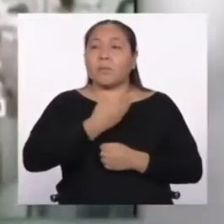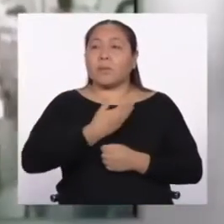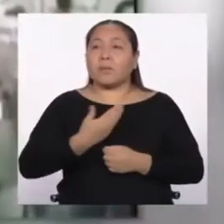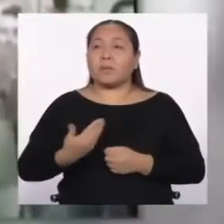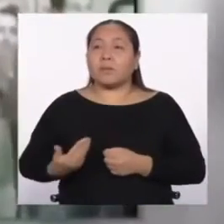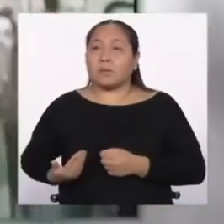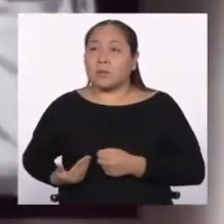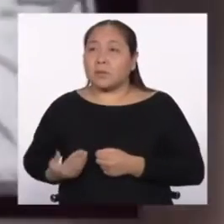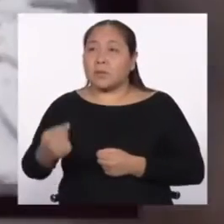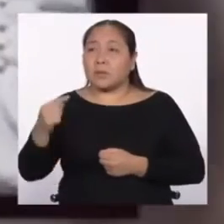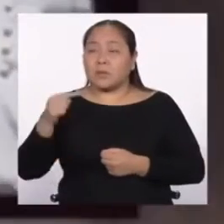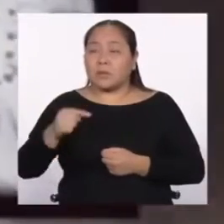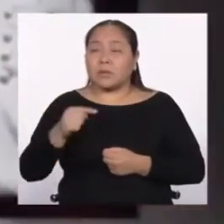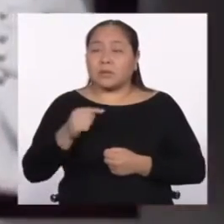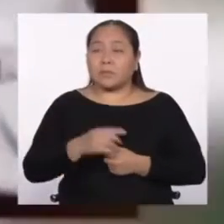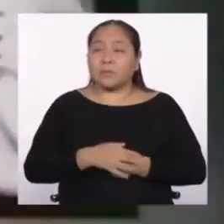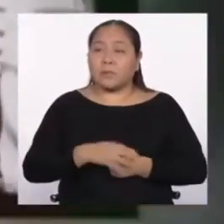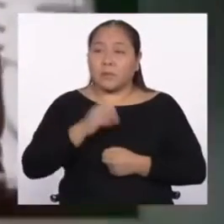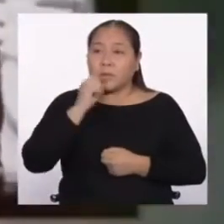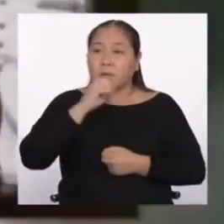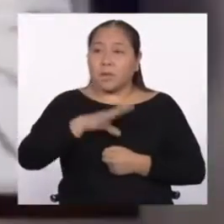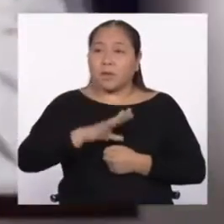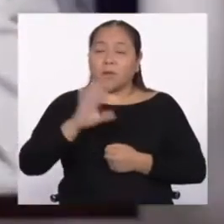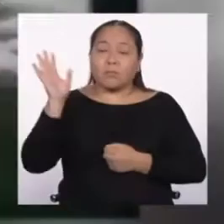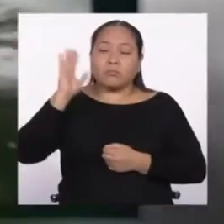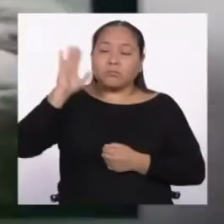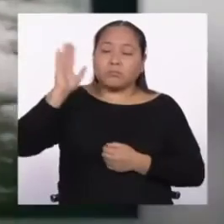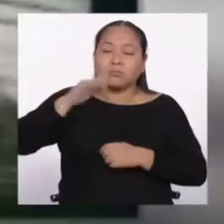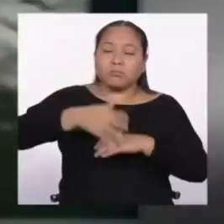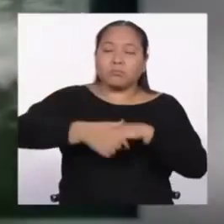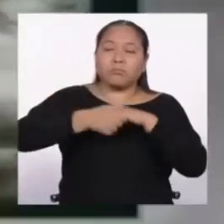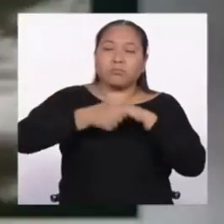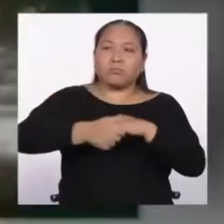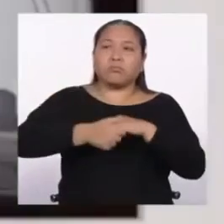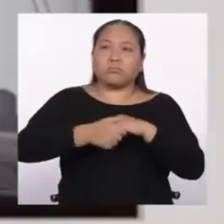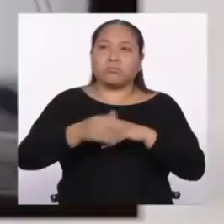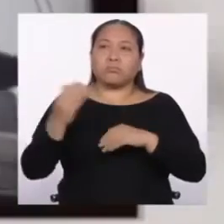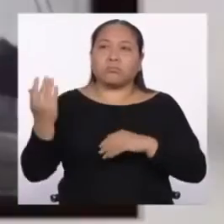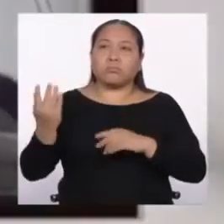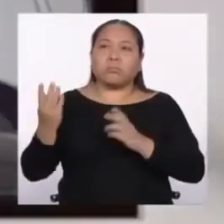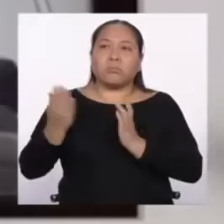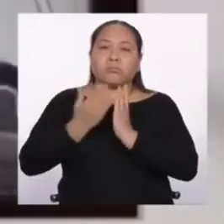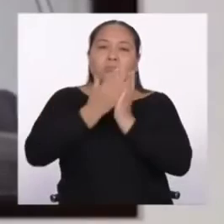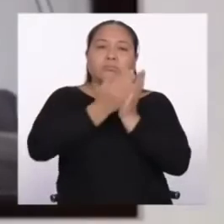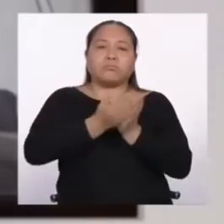varios generales a despedirnos.